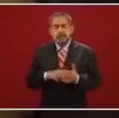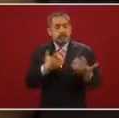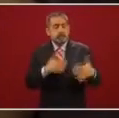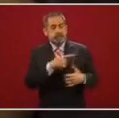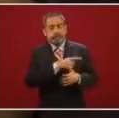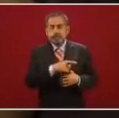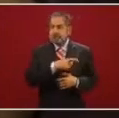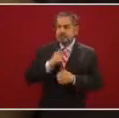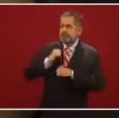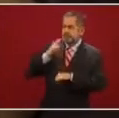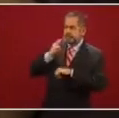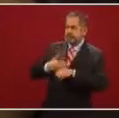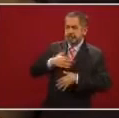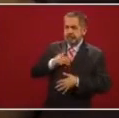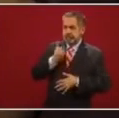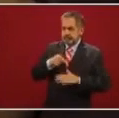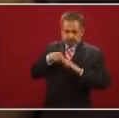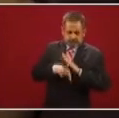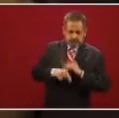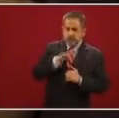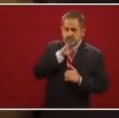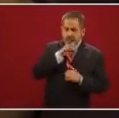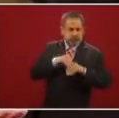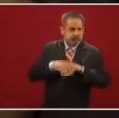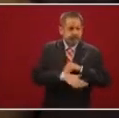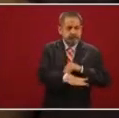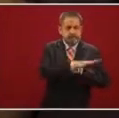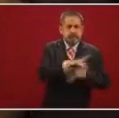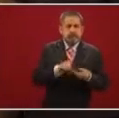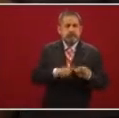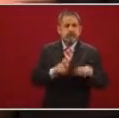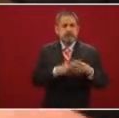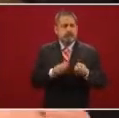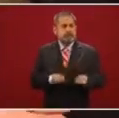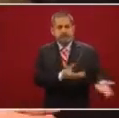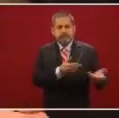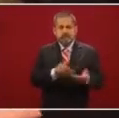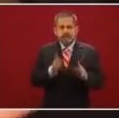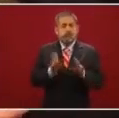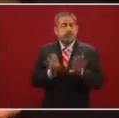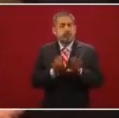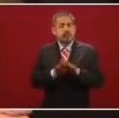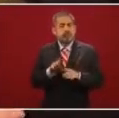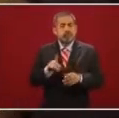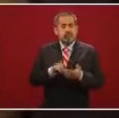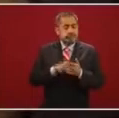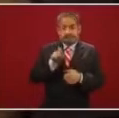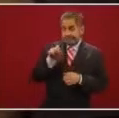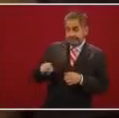se va a hacer cargo de sus aguas sucias? ¿Dónde van a terminar esas aguas? Si va a ser a través del organismo